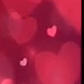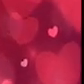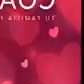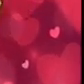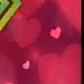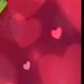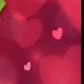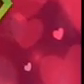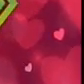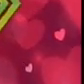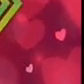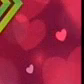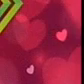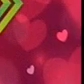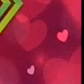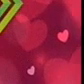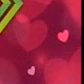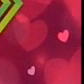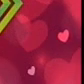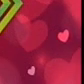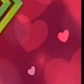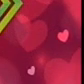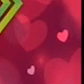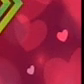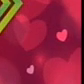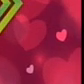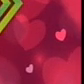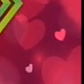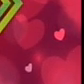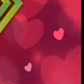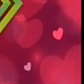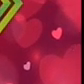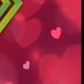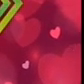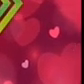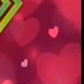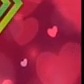7741-5465. Coaspae de RL, tu familia financiera.